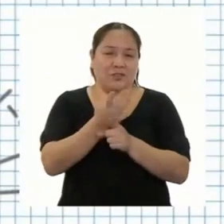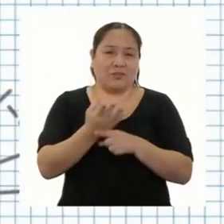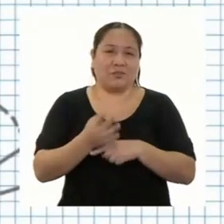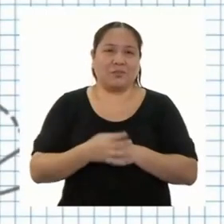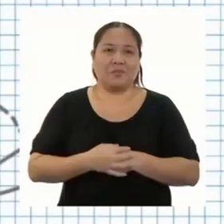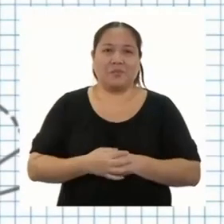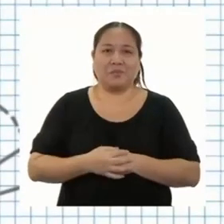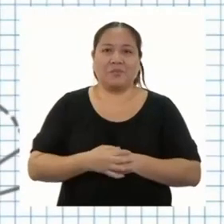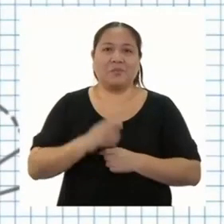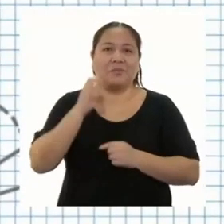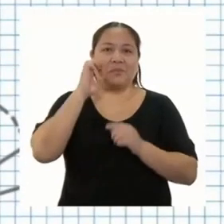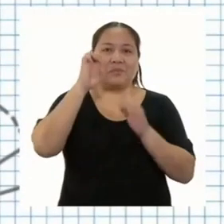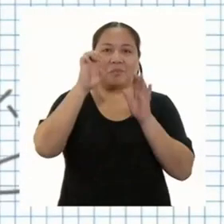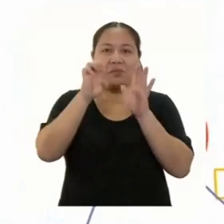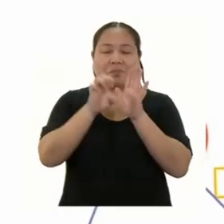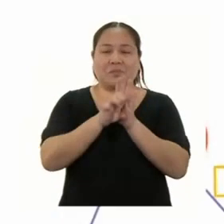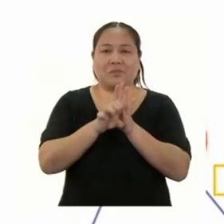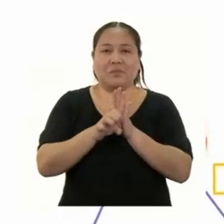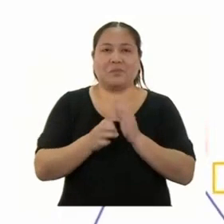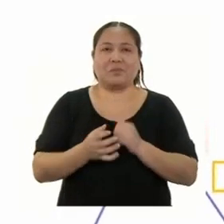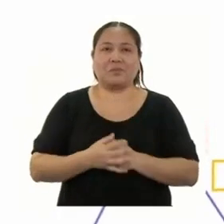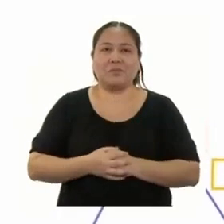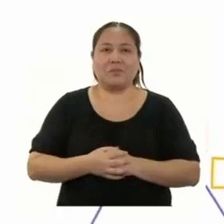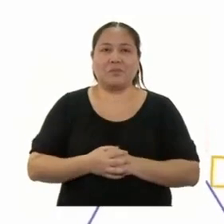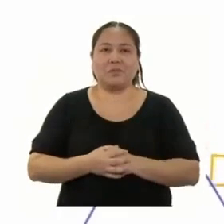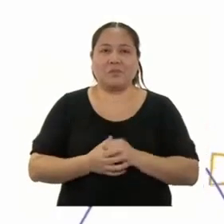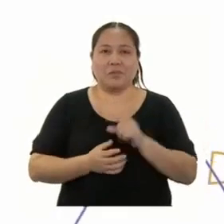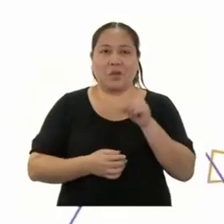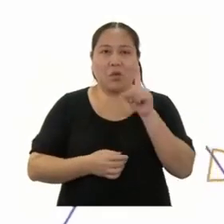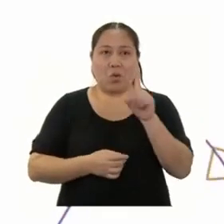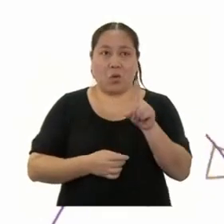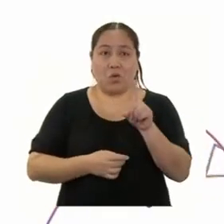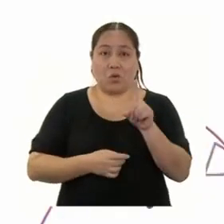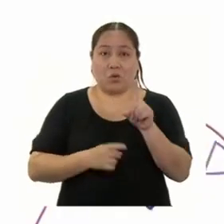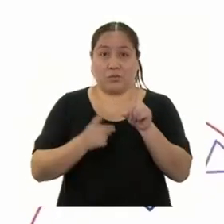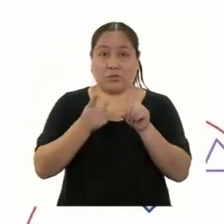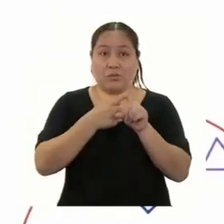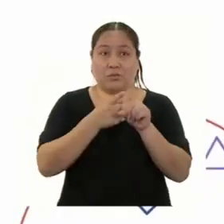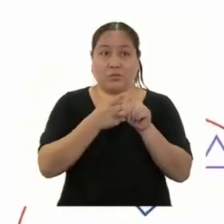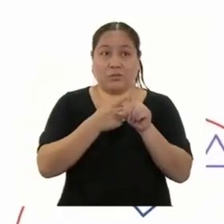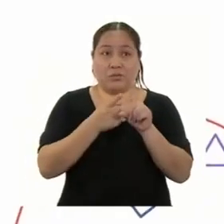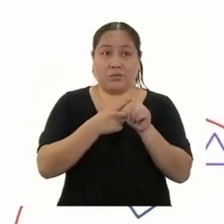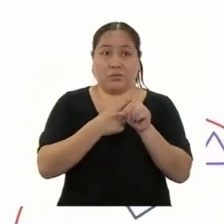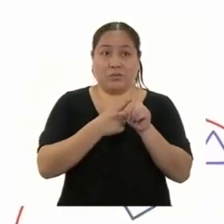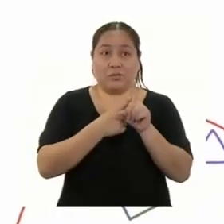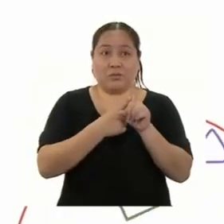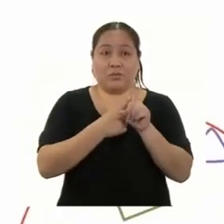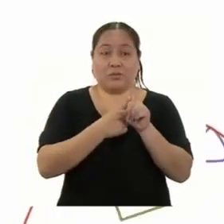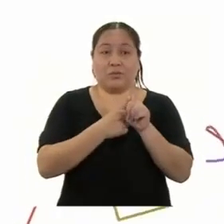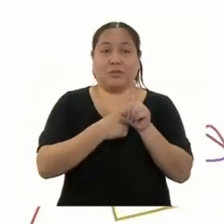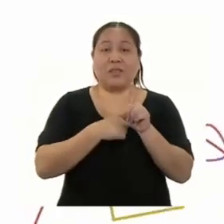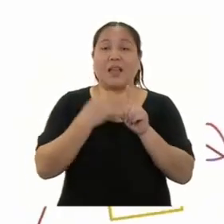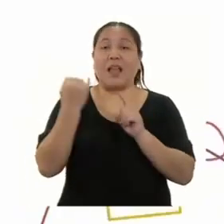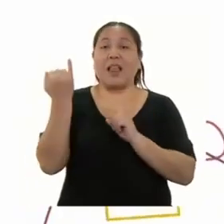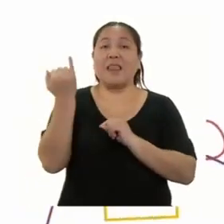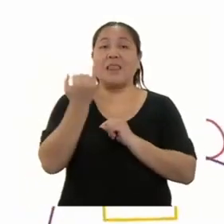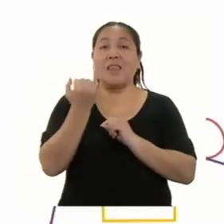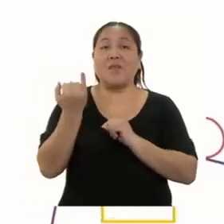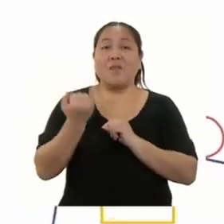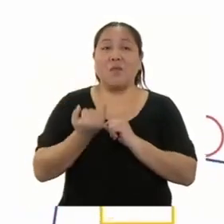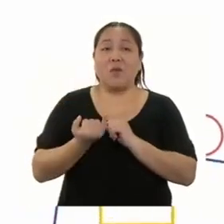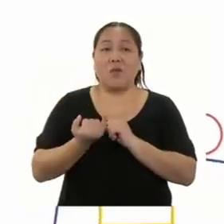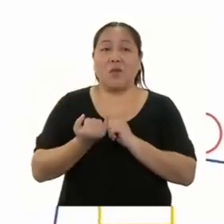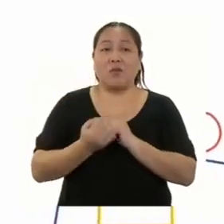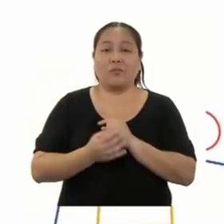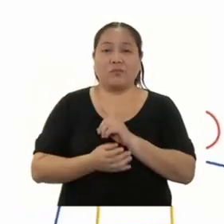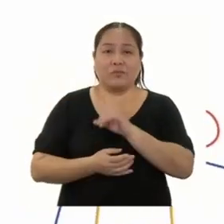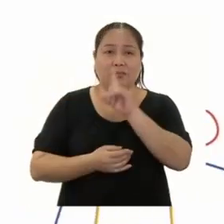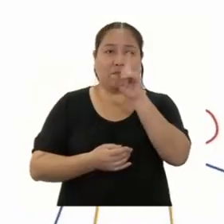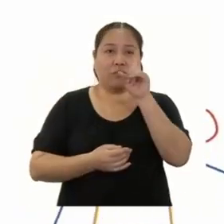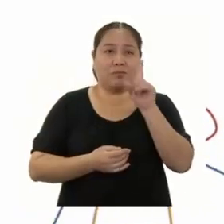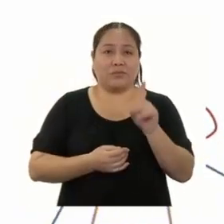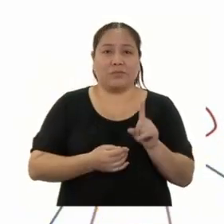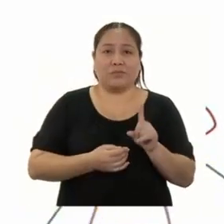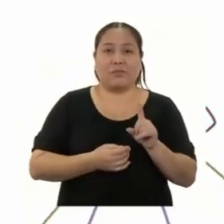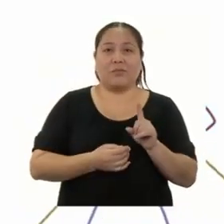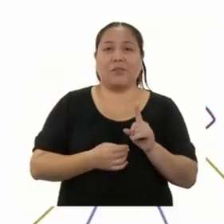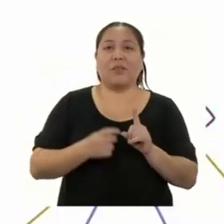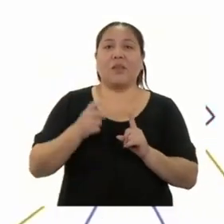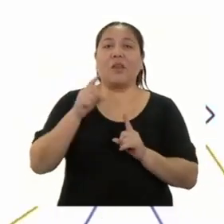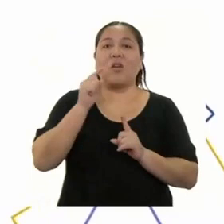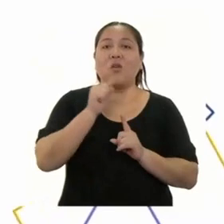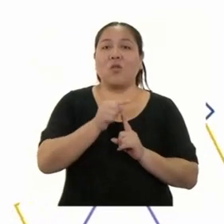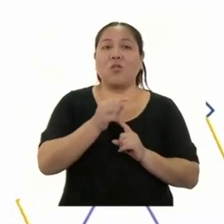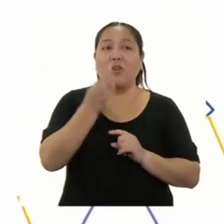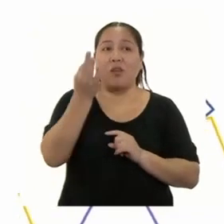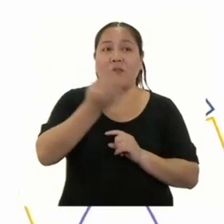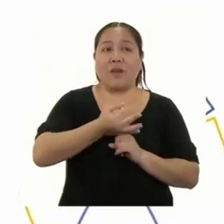exactamente. Por ejemplo, 1 es la unidad en el dibujo y 1 es la unidad del objeto